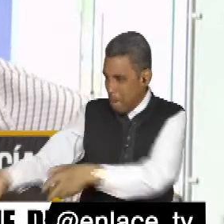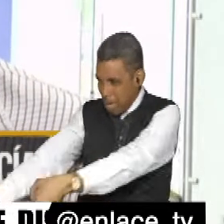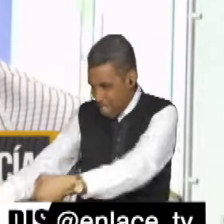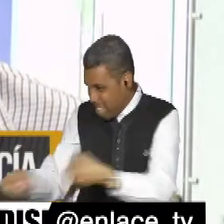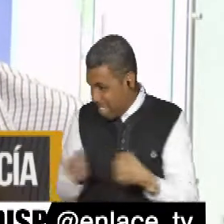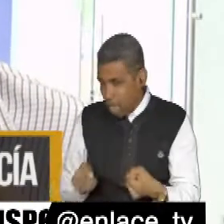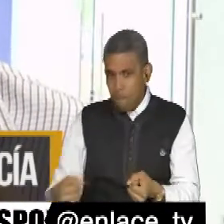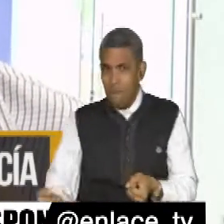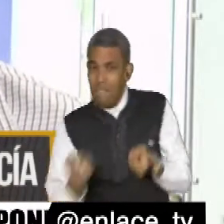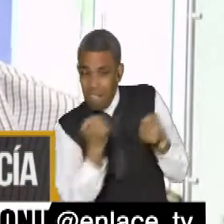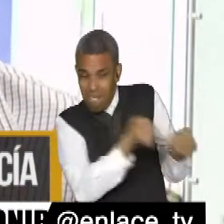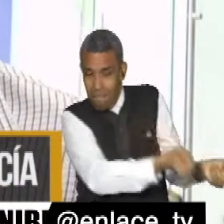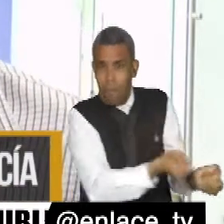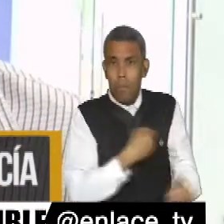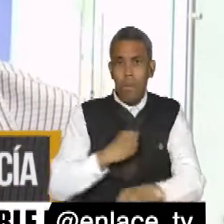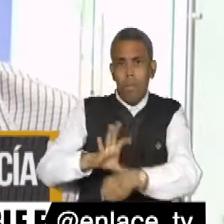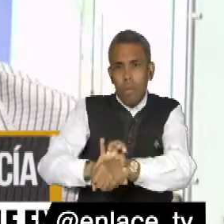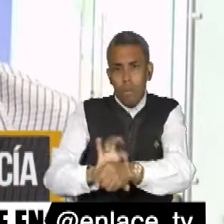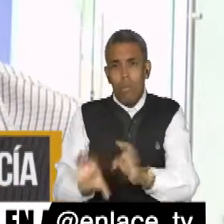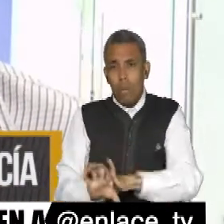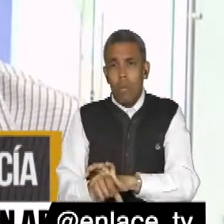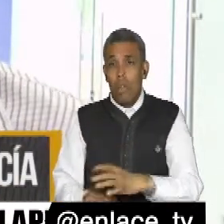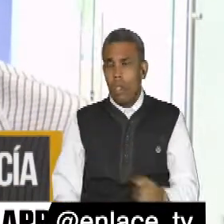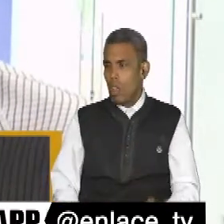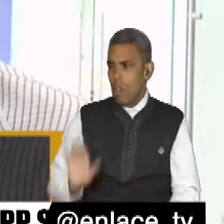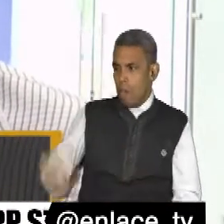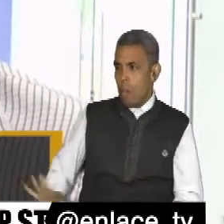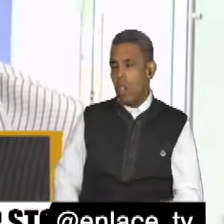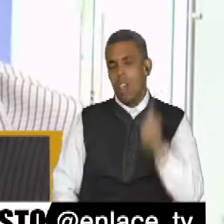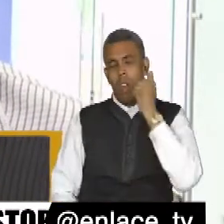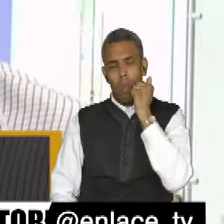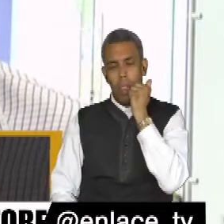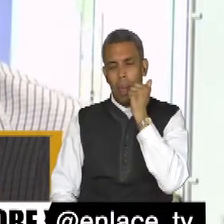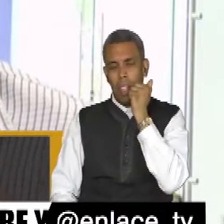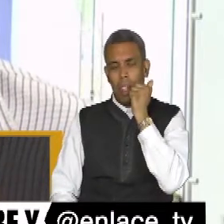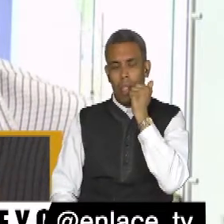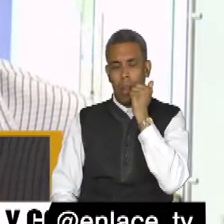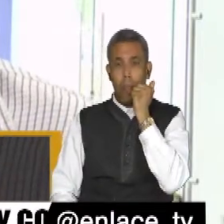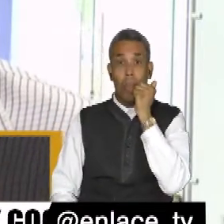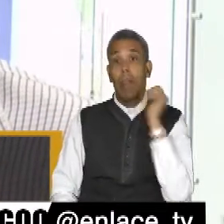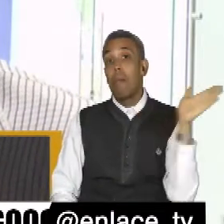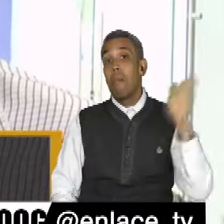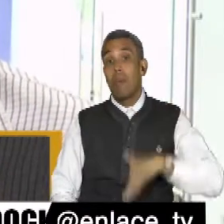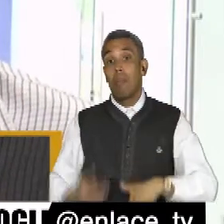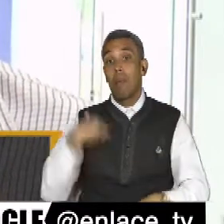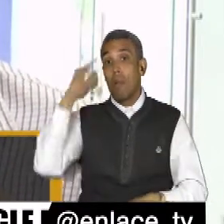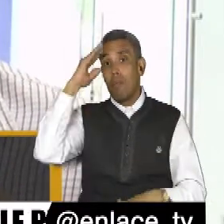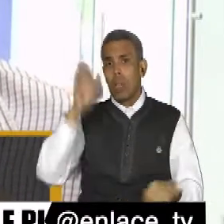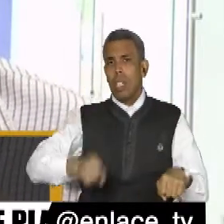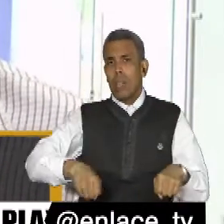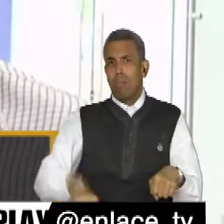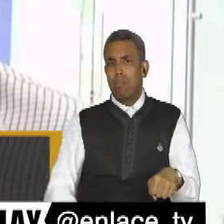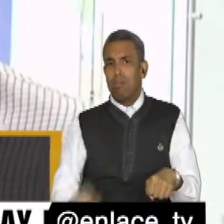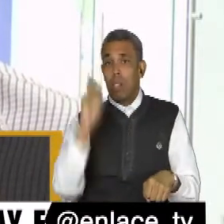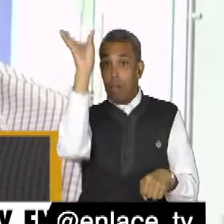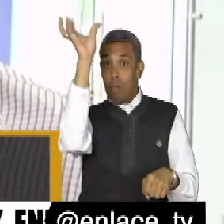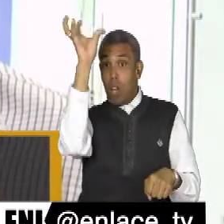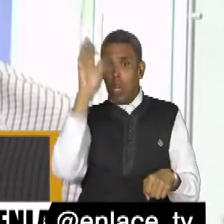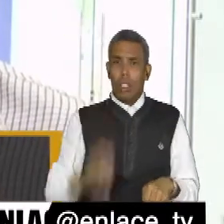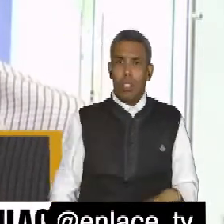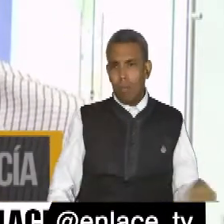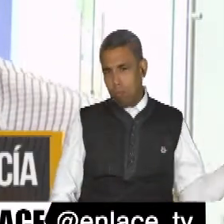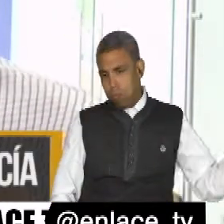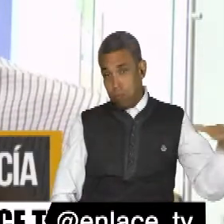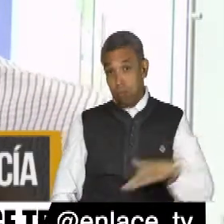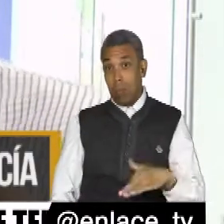llamaron refuerzo, vinieron como dos motorizados y una patrulla. En el momento, los motorizados se metieron a mí a